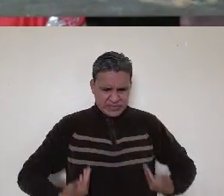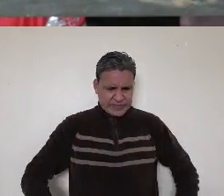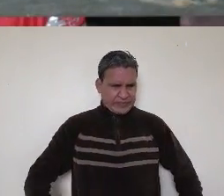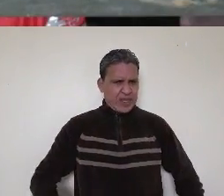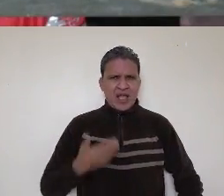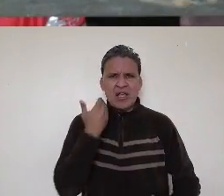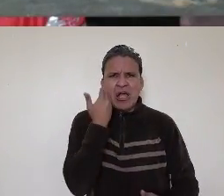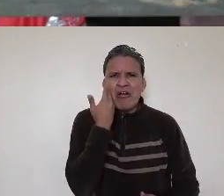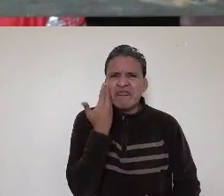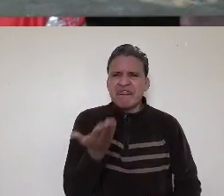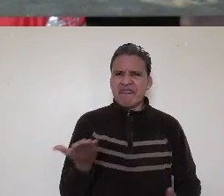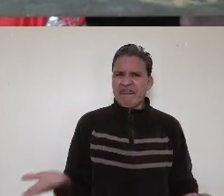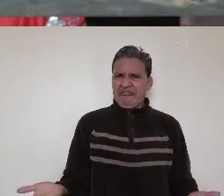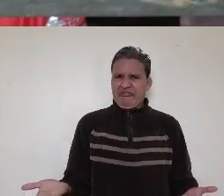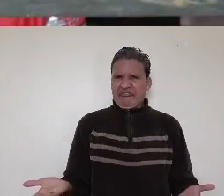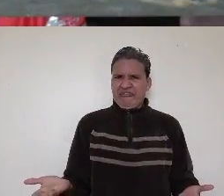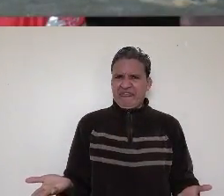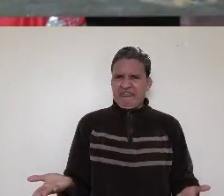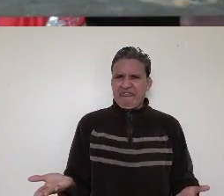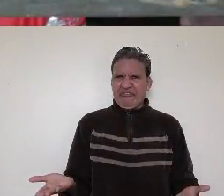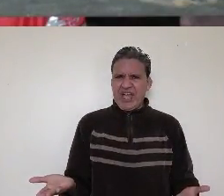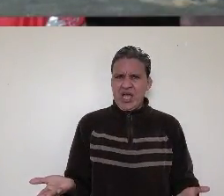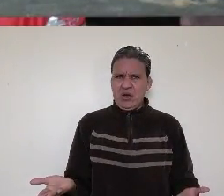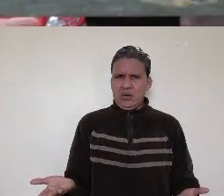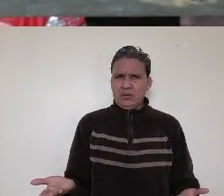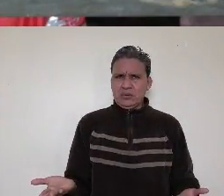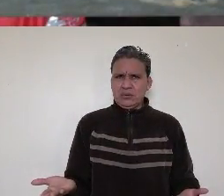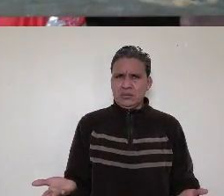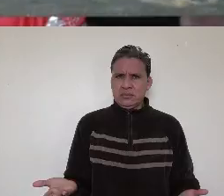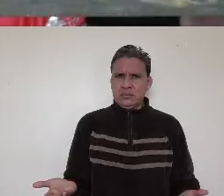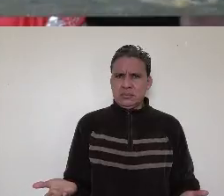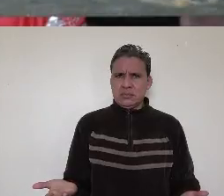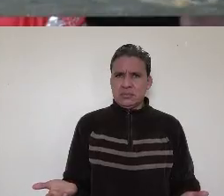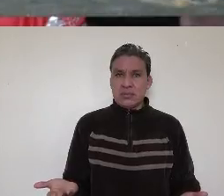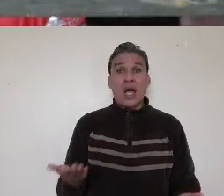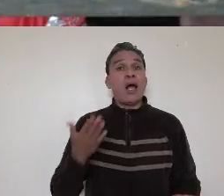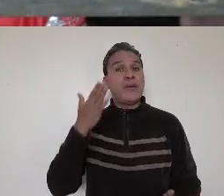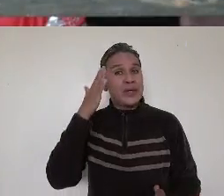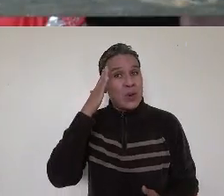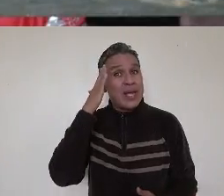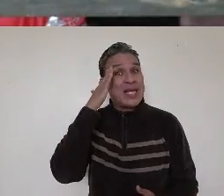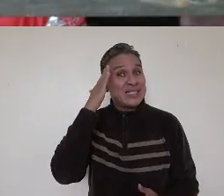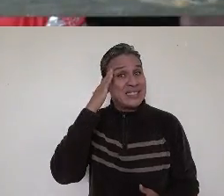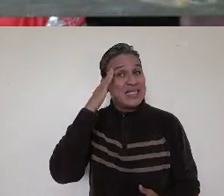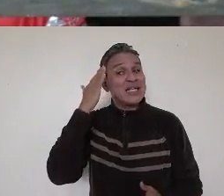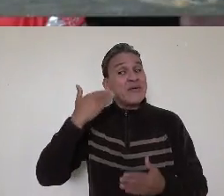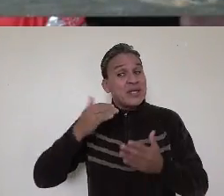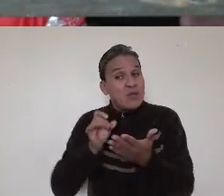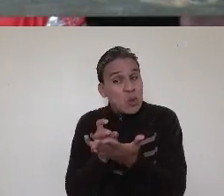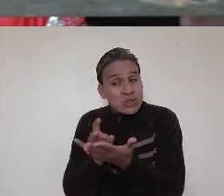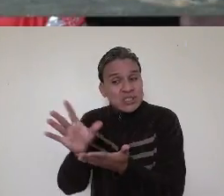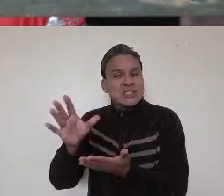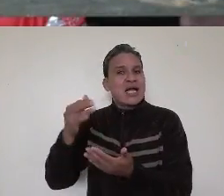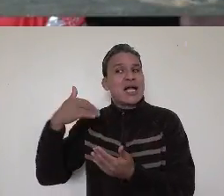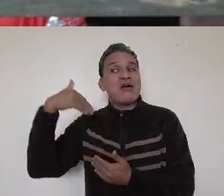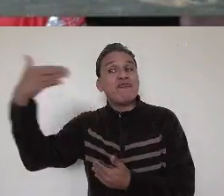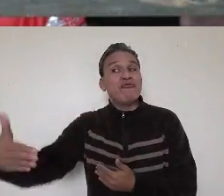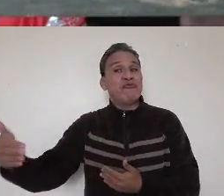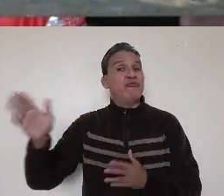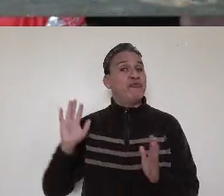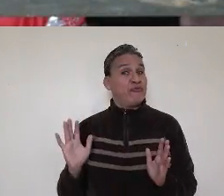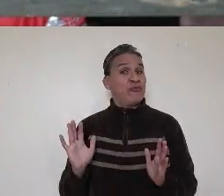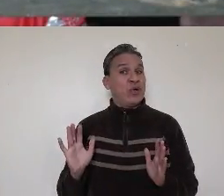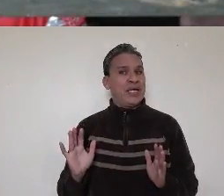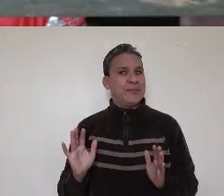es decir, se había coleado. Y bueno, ya saben que lo saca afuera.